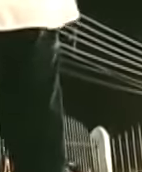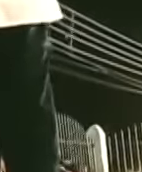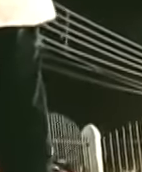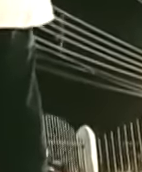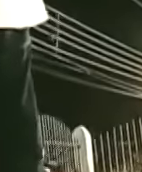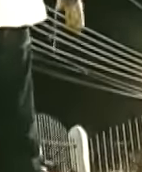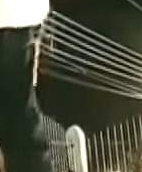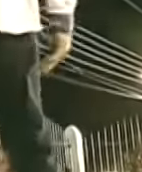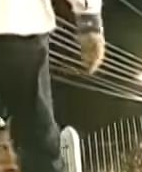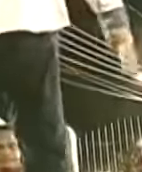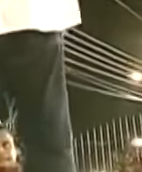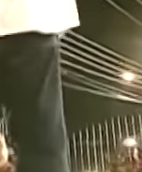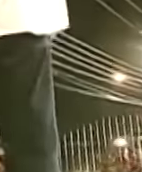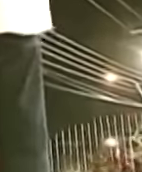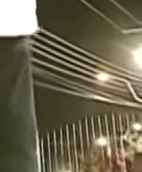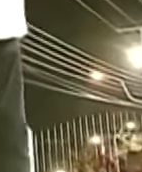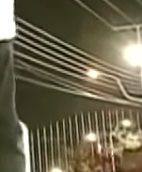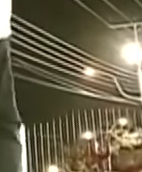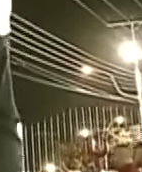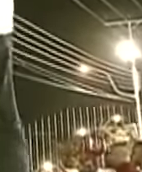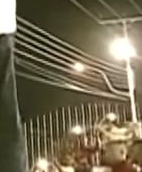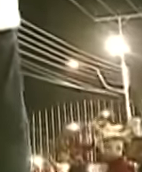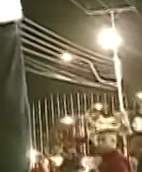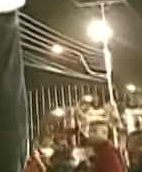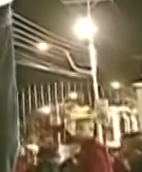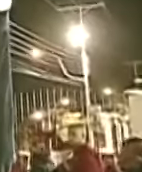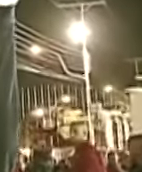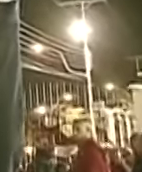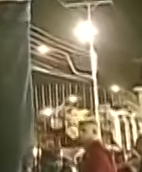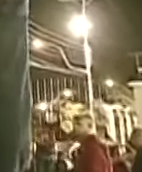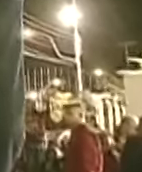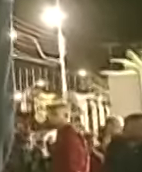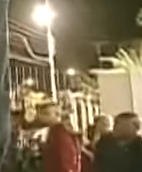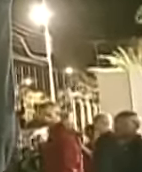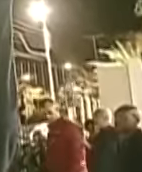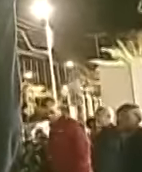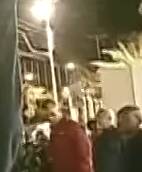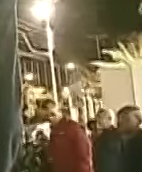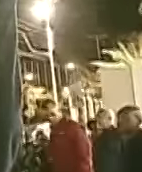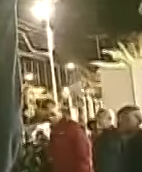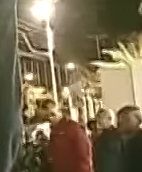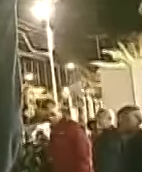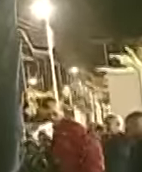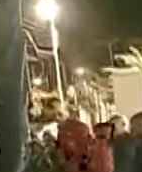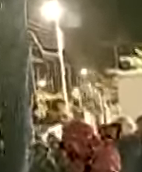entidad oriental, con el propósito de darle más fuerza a lo que es